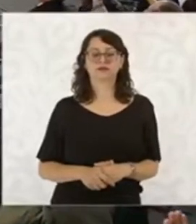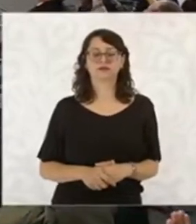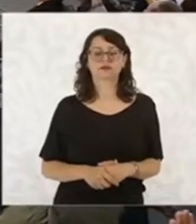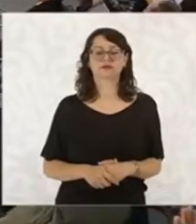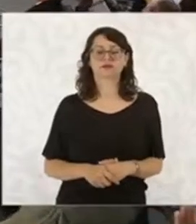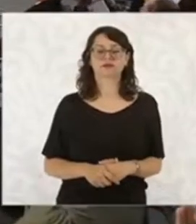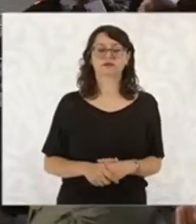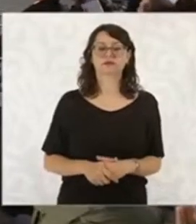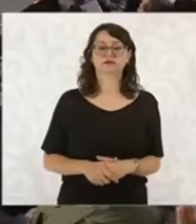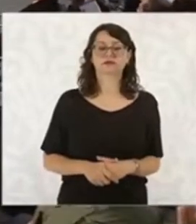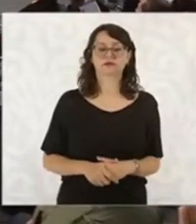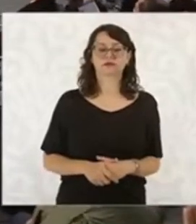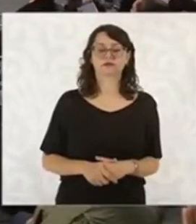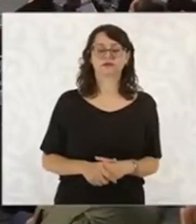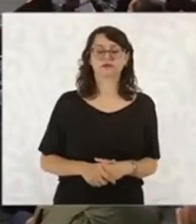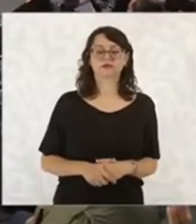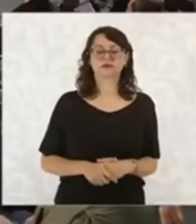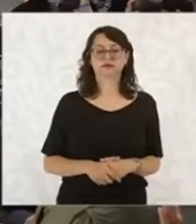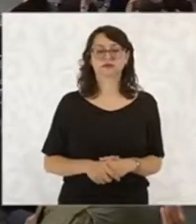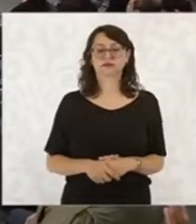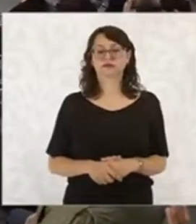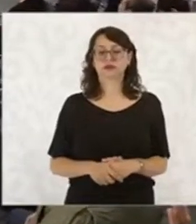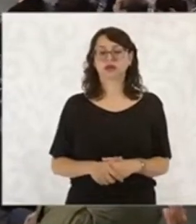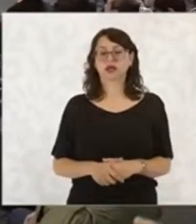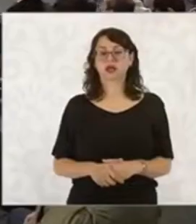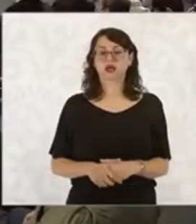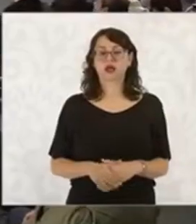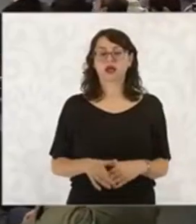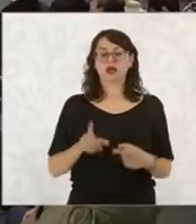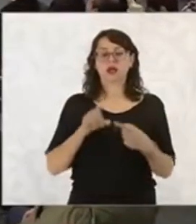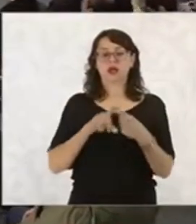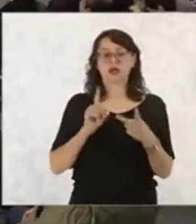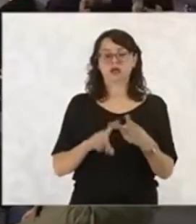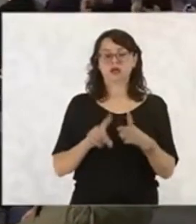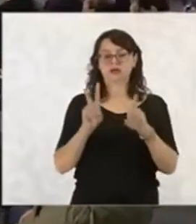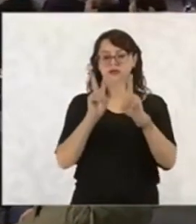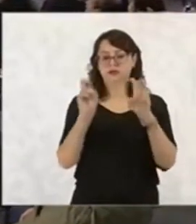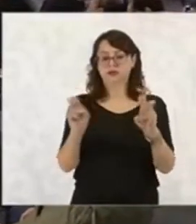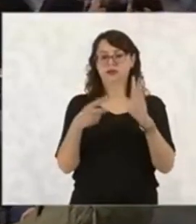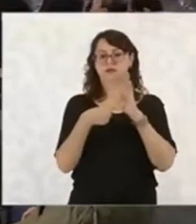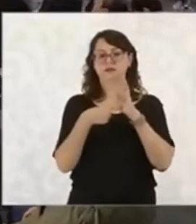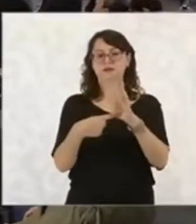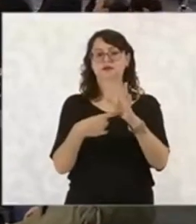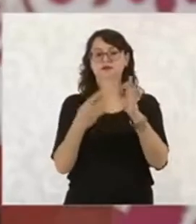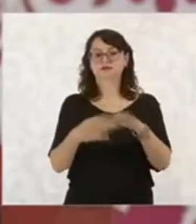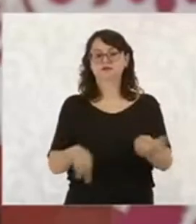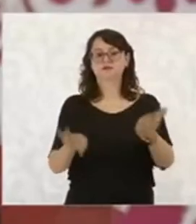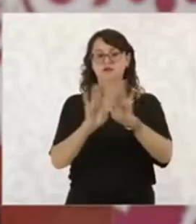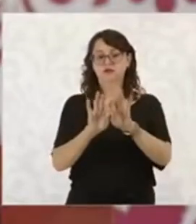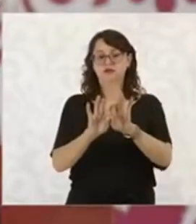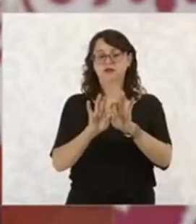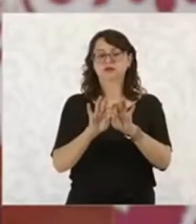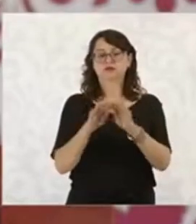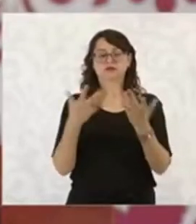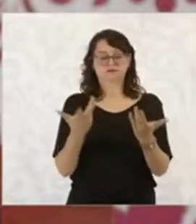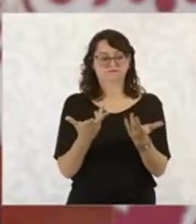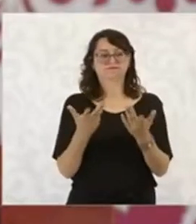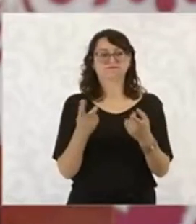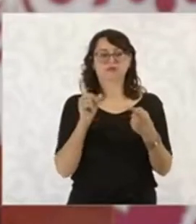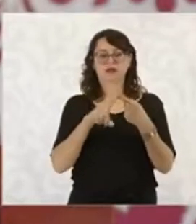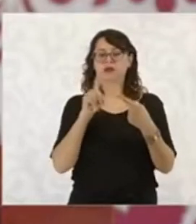Bien, destaco 2 temas. Uno, pues las obras estratégicas de agua, que son